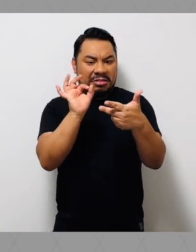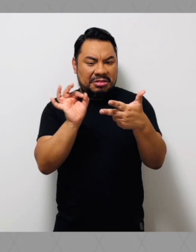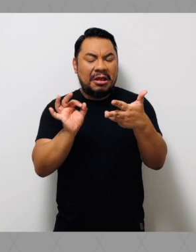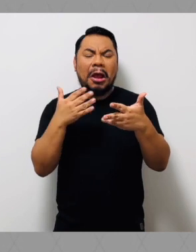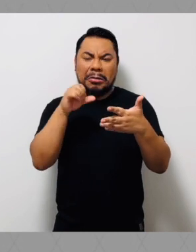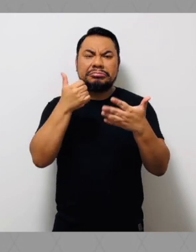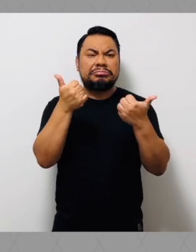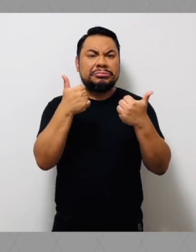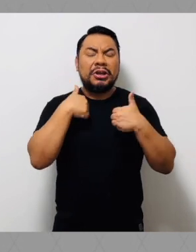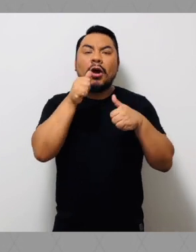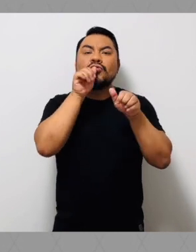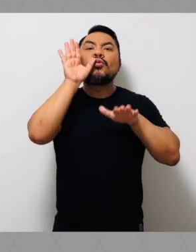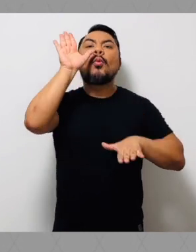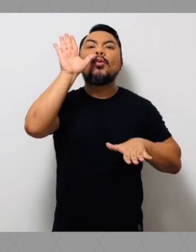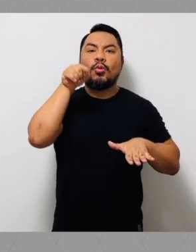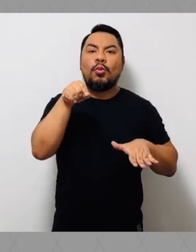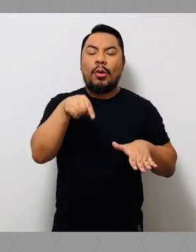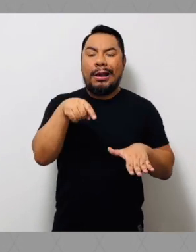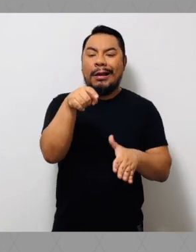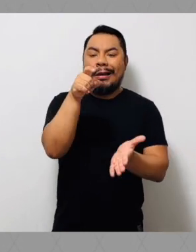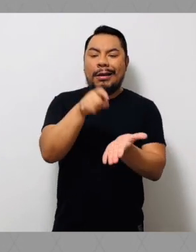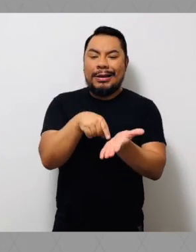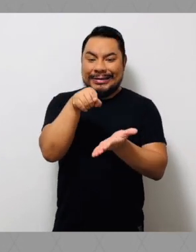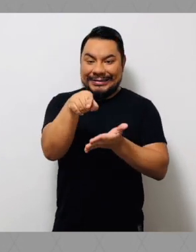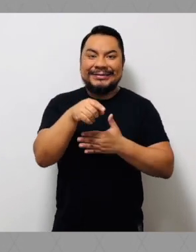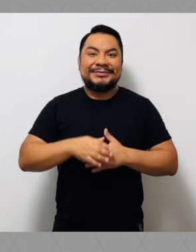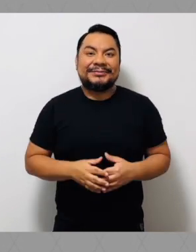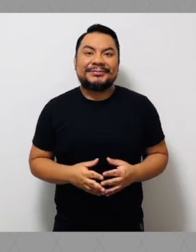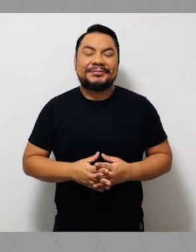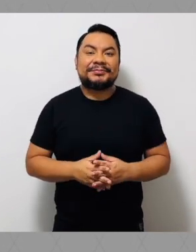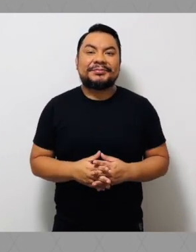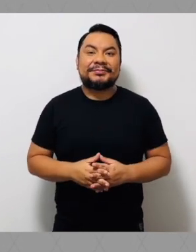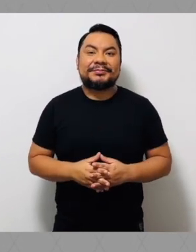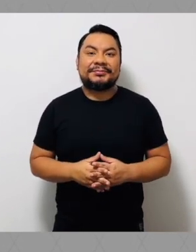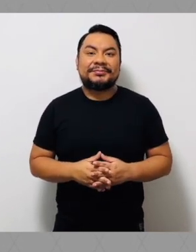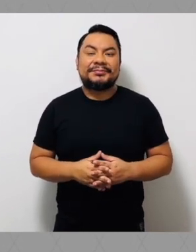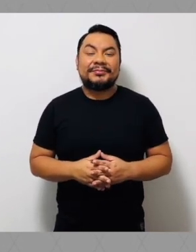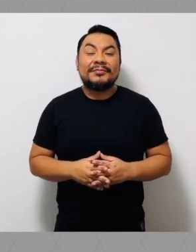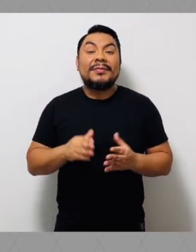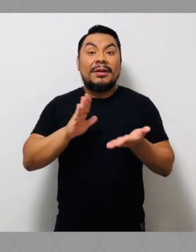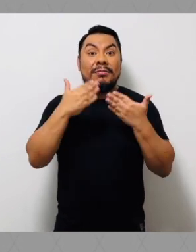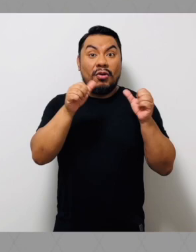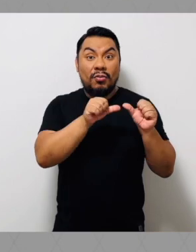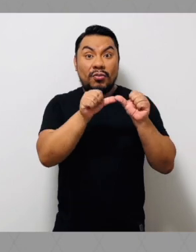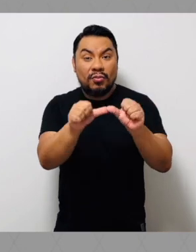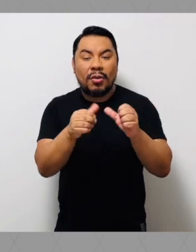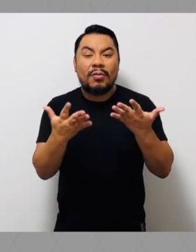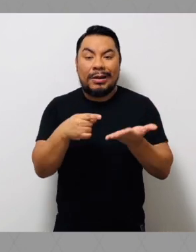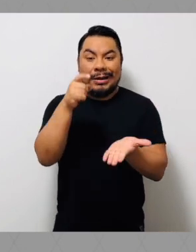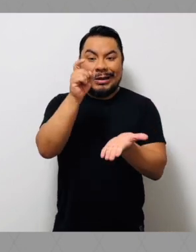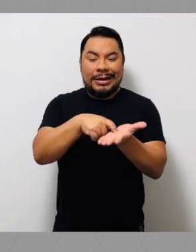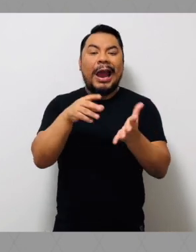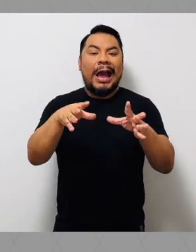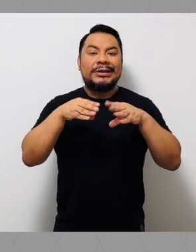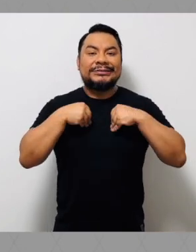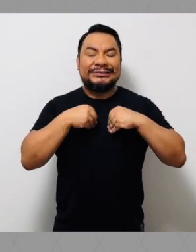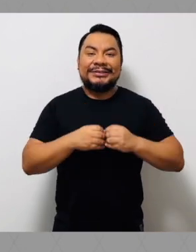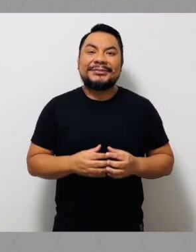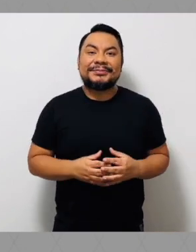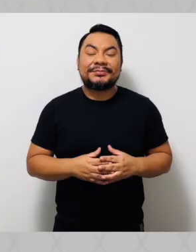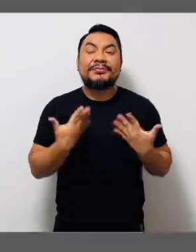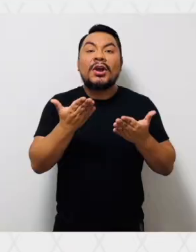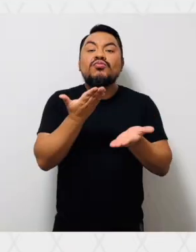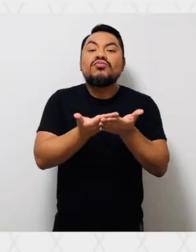bajo juramento no estar inmerso en ninguno de ellos, haciendo clic aquí. Para continuar, haz clic en